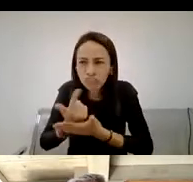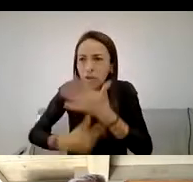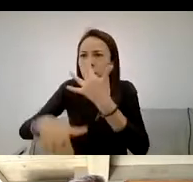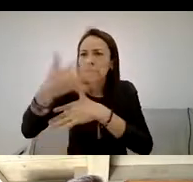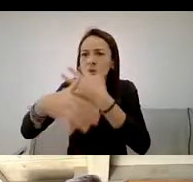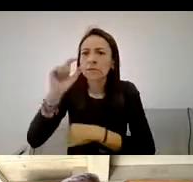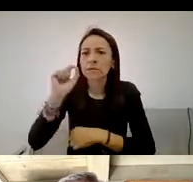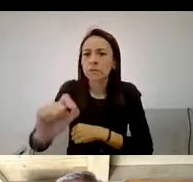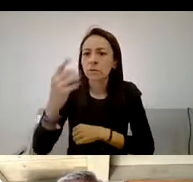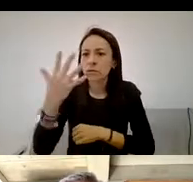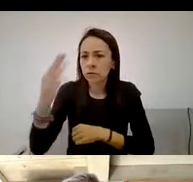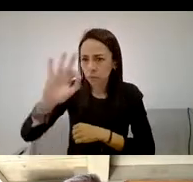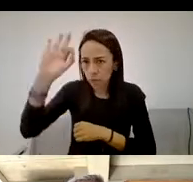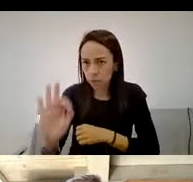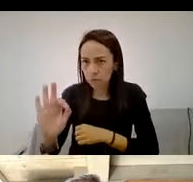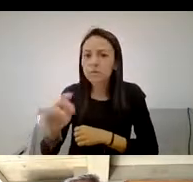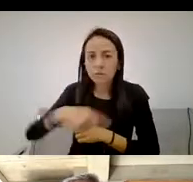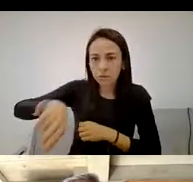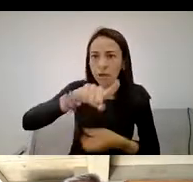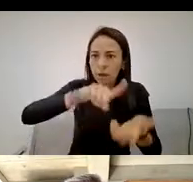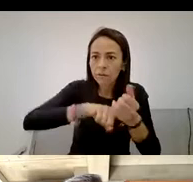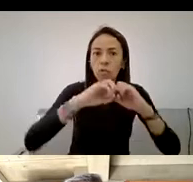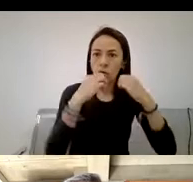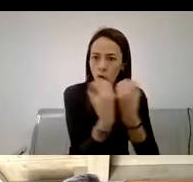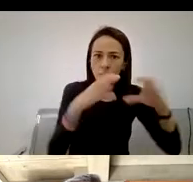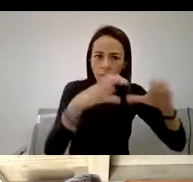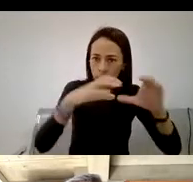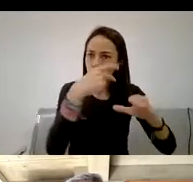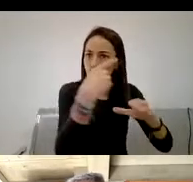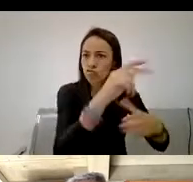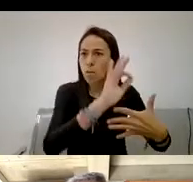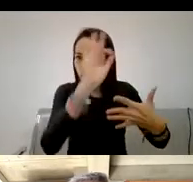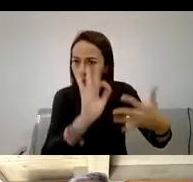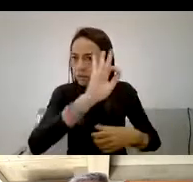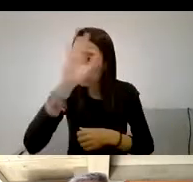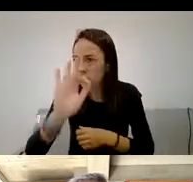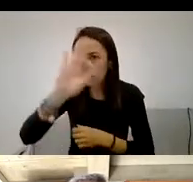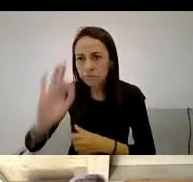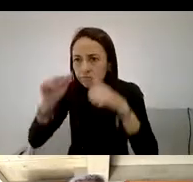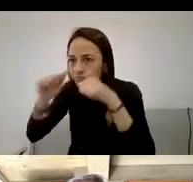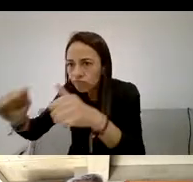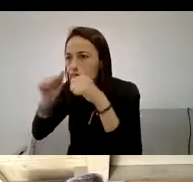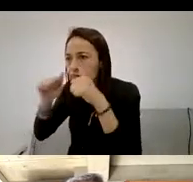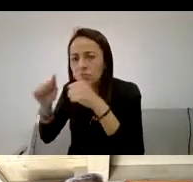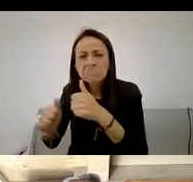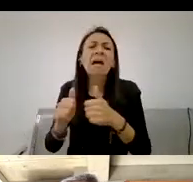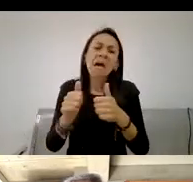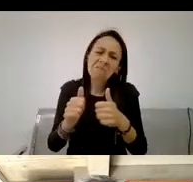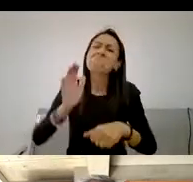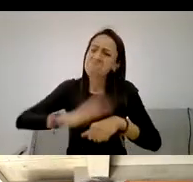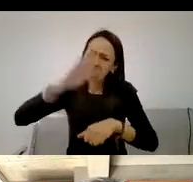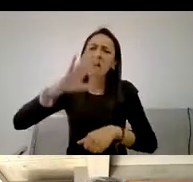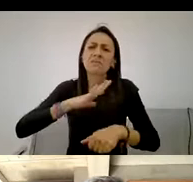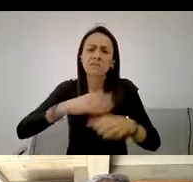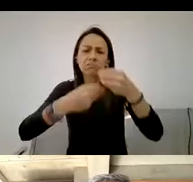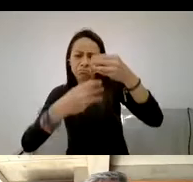15.5% también de las organizaciones. Hay muchas más que pueden estar agrupadas en algunos otros rubros,